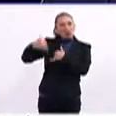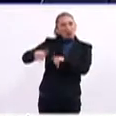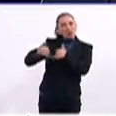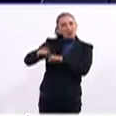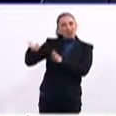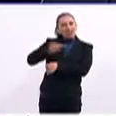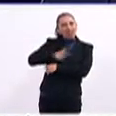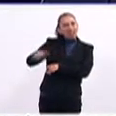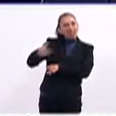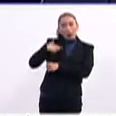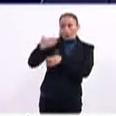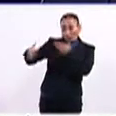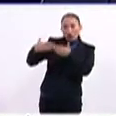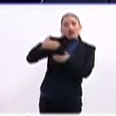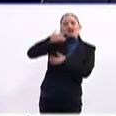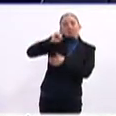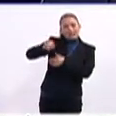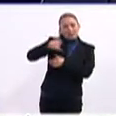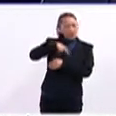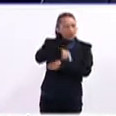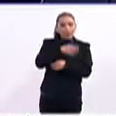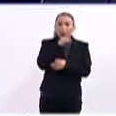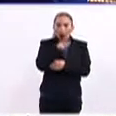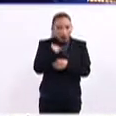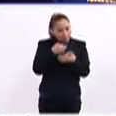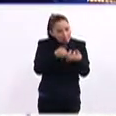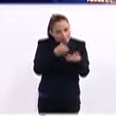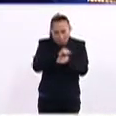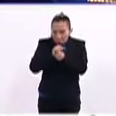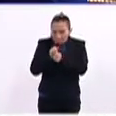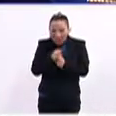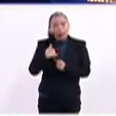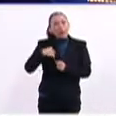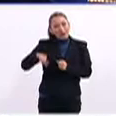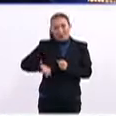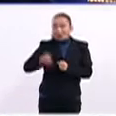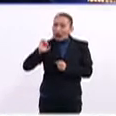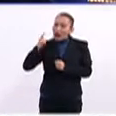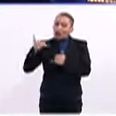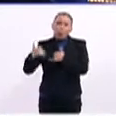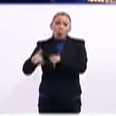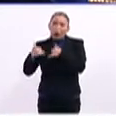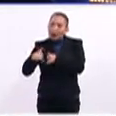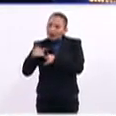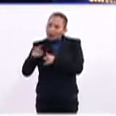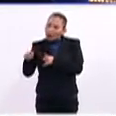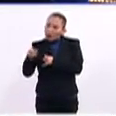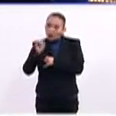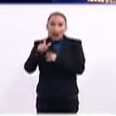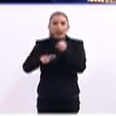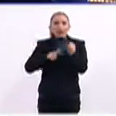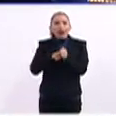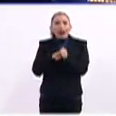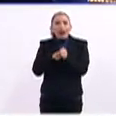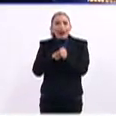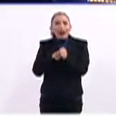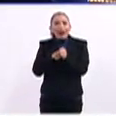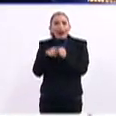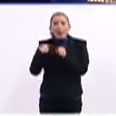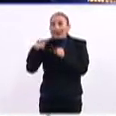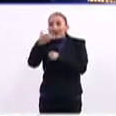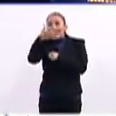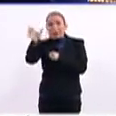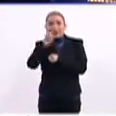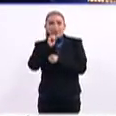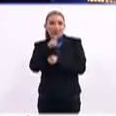otro tipo de juguete, por muy de moda que estuviera. Si acaso me interesaba algún juguete, pues, tenía que ver con animales, por crecer en el